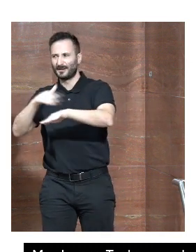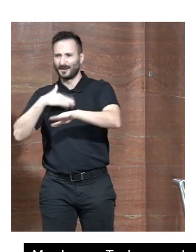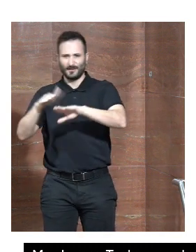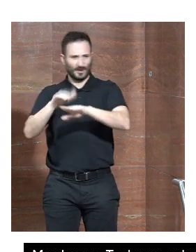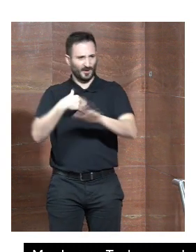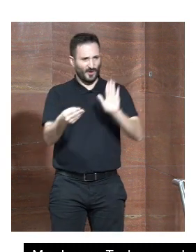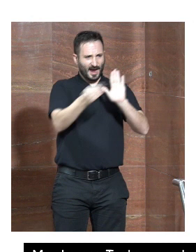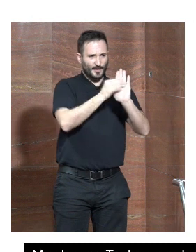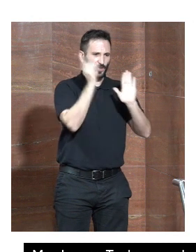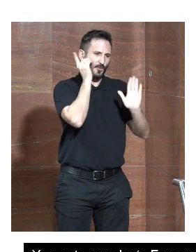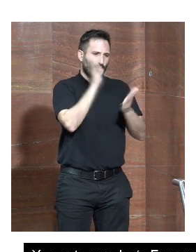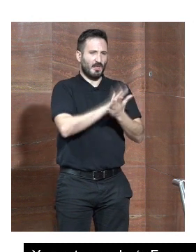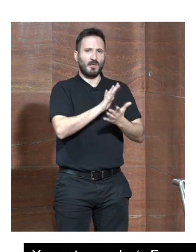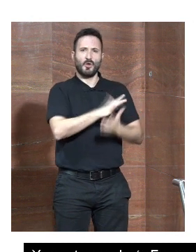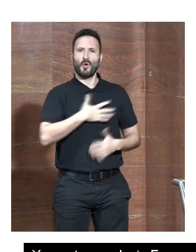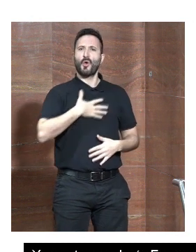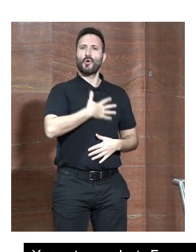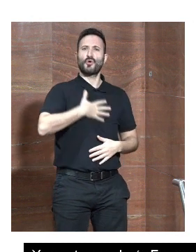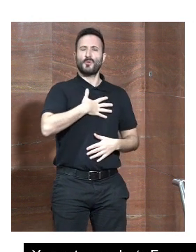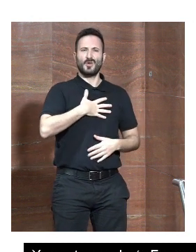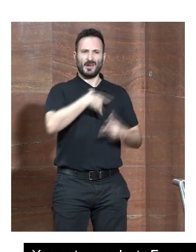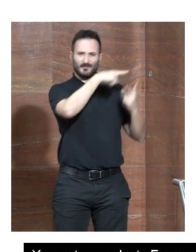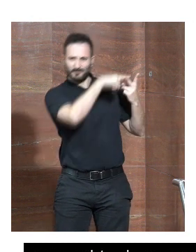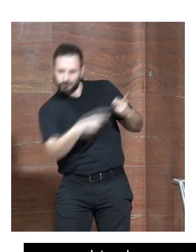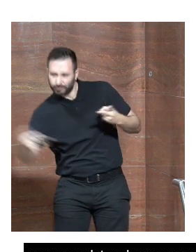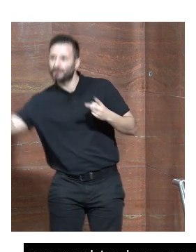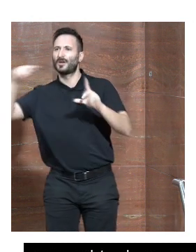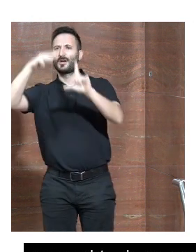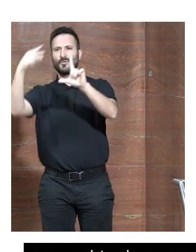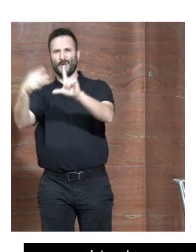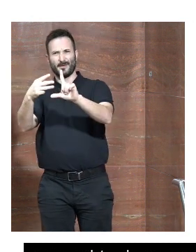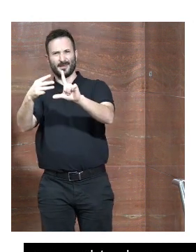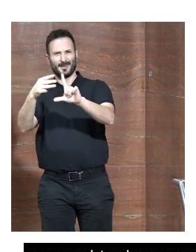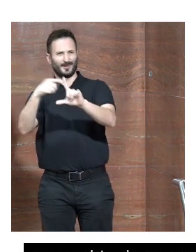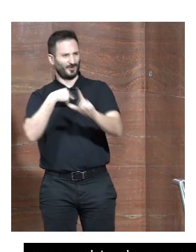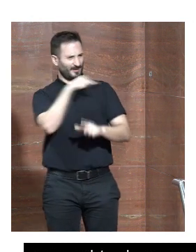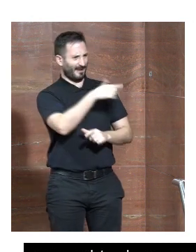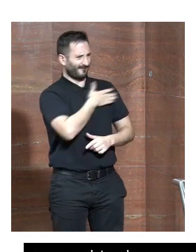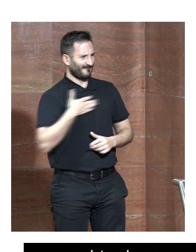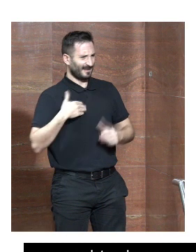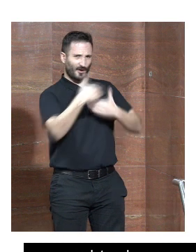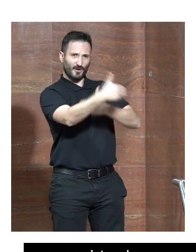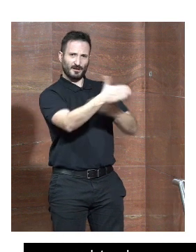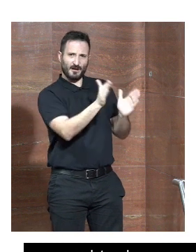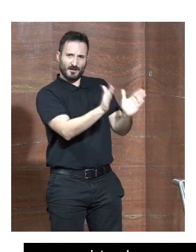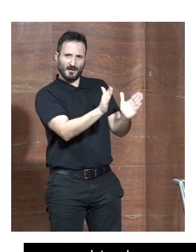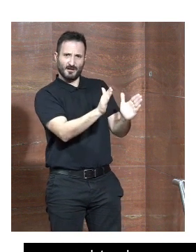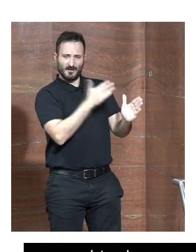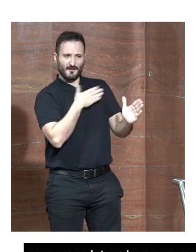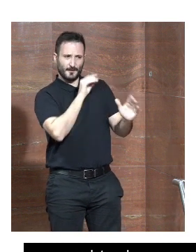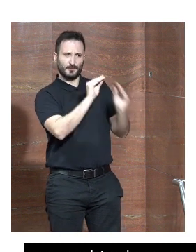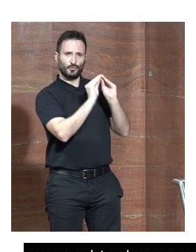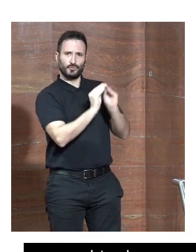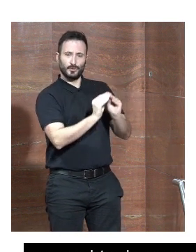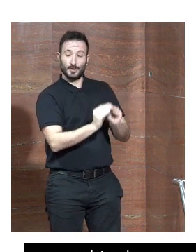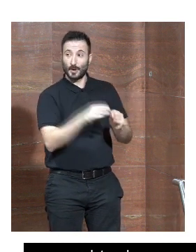en la aplicación, calentito, cómodo, vamos a unificar experiencias, ¿no? No me saques de ese sandbox, de ese espacio.